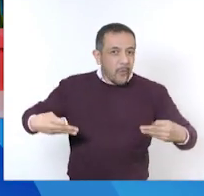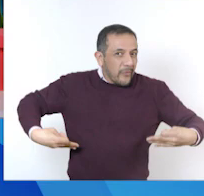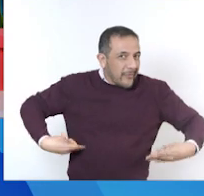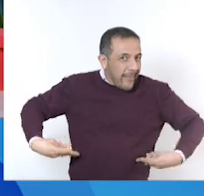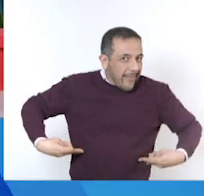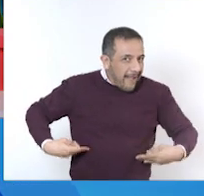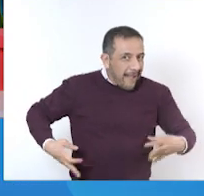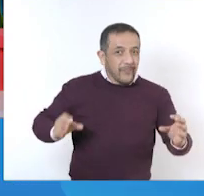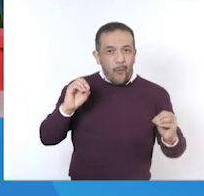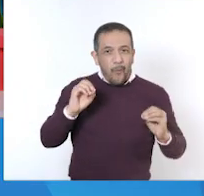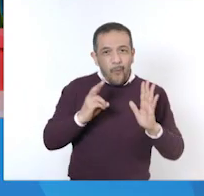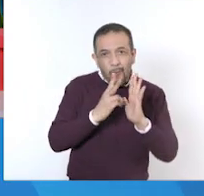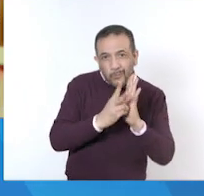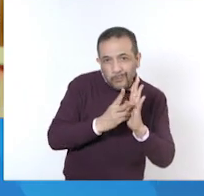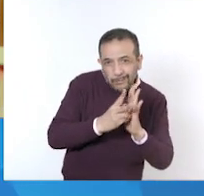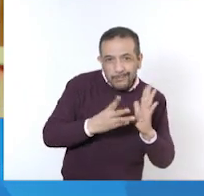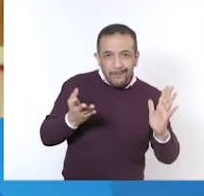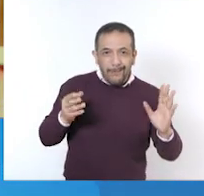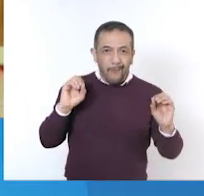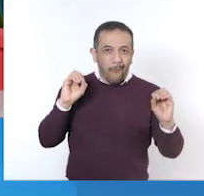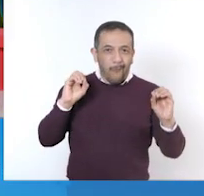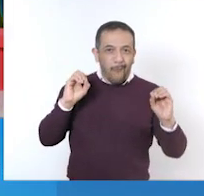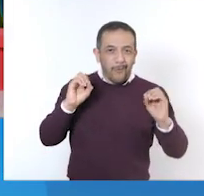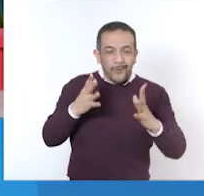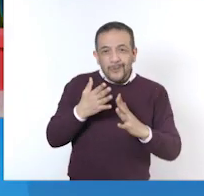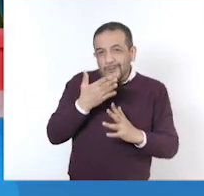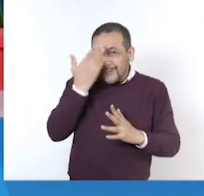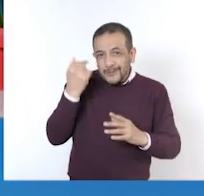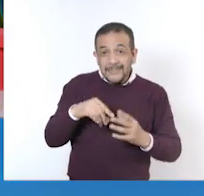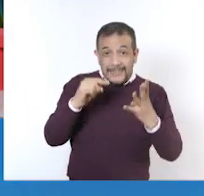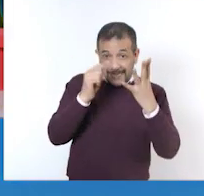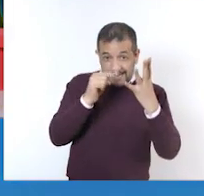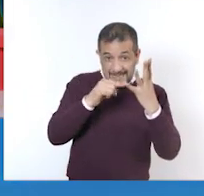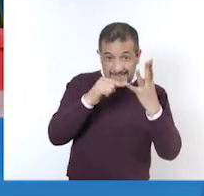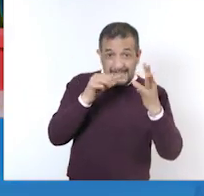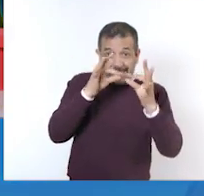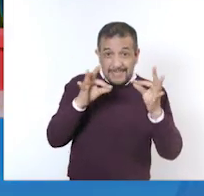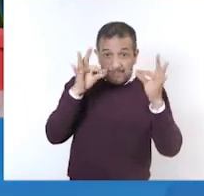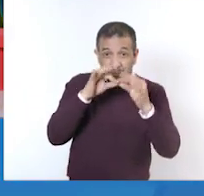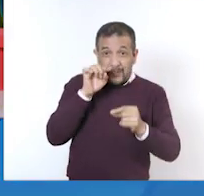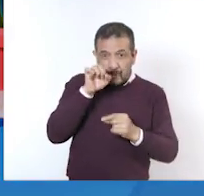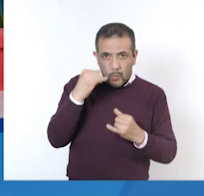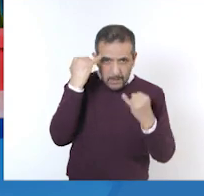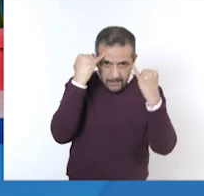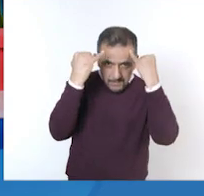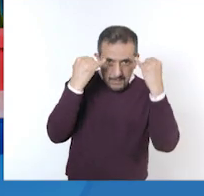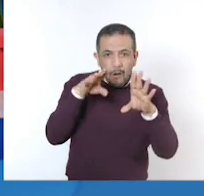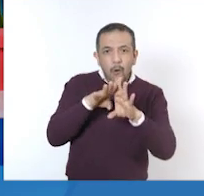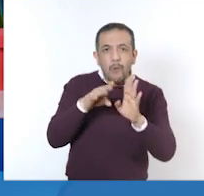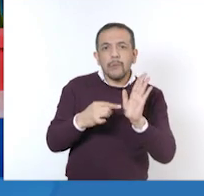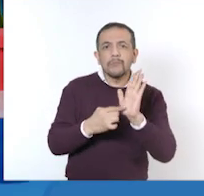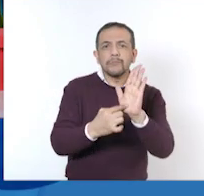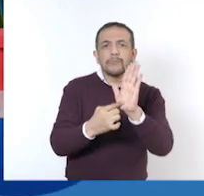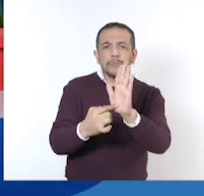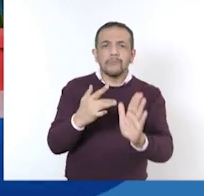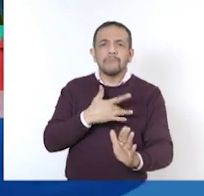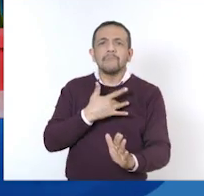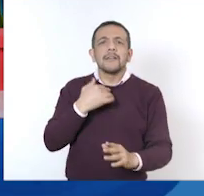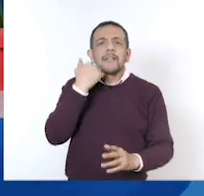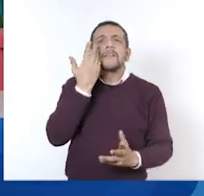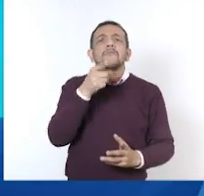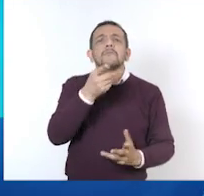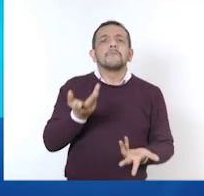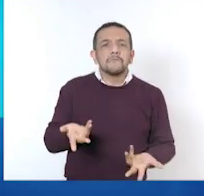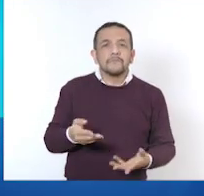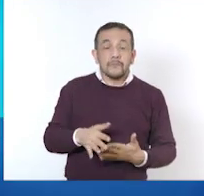obra de teatro o un video? En esta etapa de la misión 4, es importante que tengas una idea de cómo quieres presentar